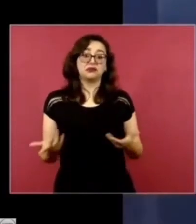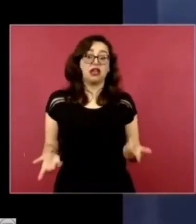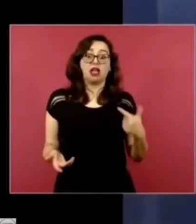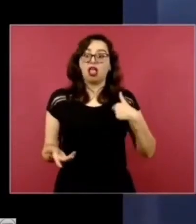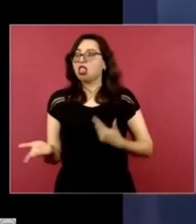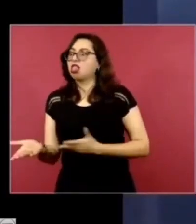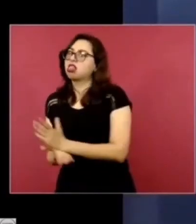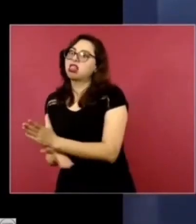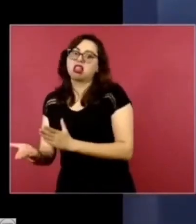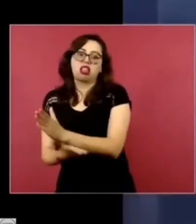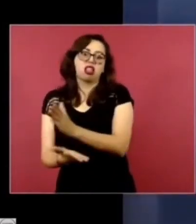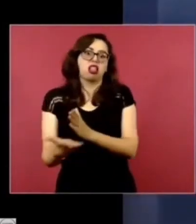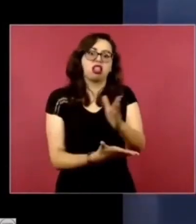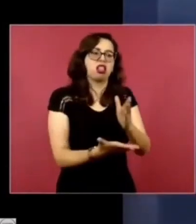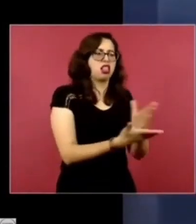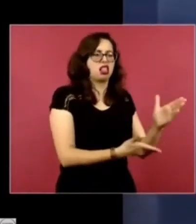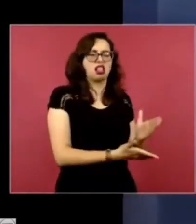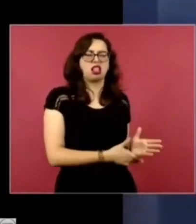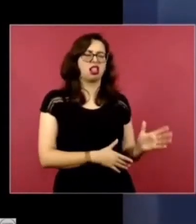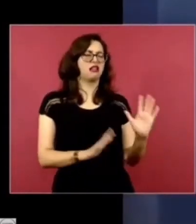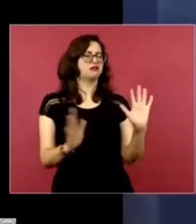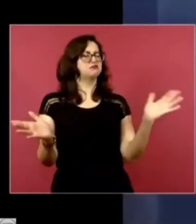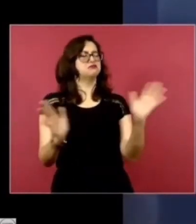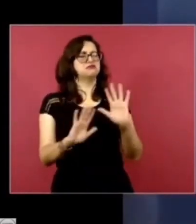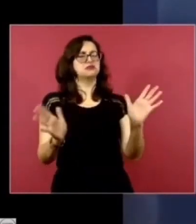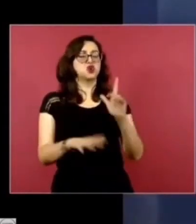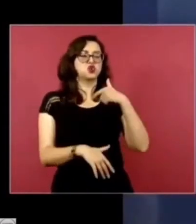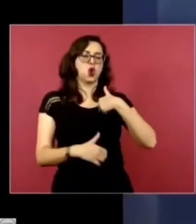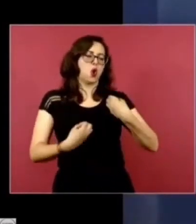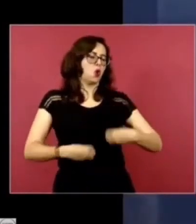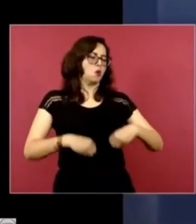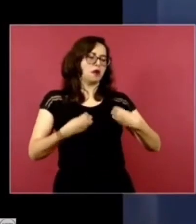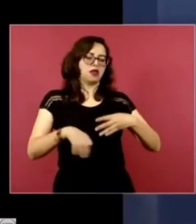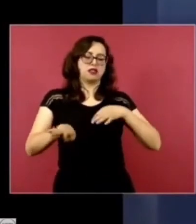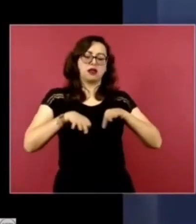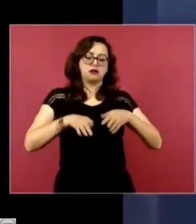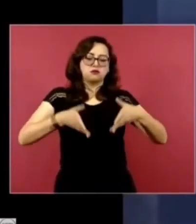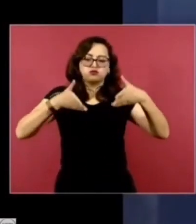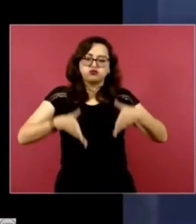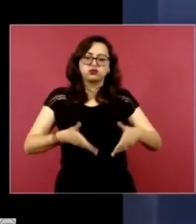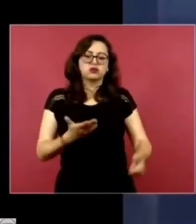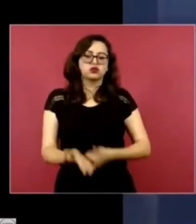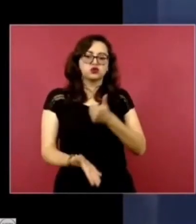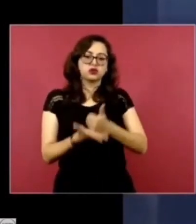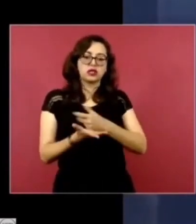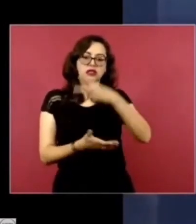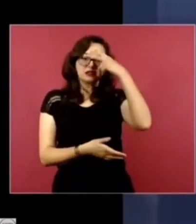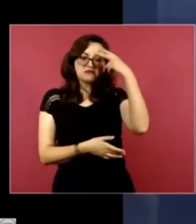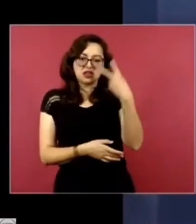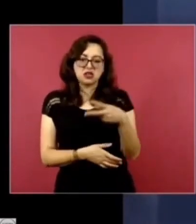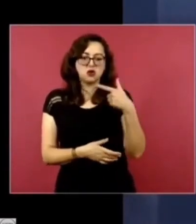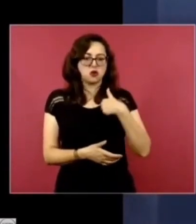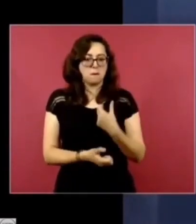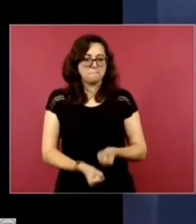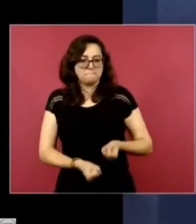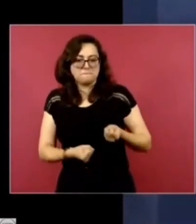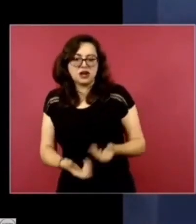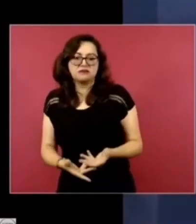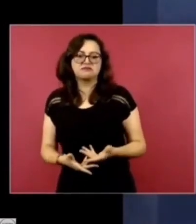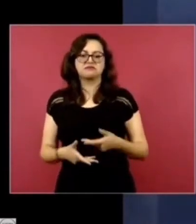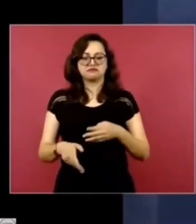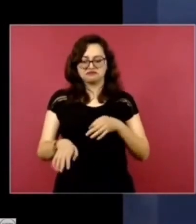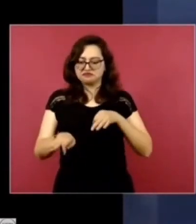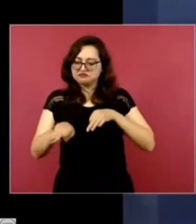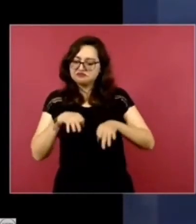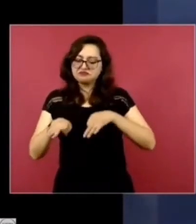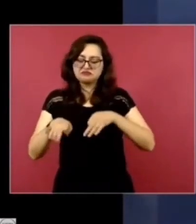eso nada más. O sea, tengo muchas tareas que hacer, tengo muchas cosas que realizar en beneficio de la ciudad. Estoy trabajando para eso. Estoy entregado a trabajar para el bien